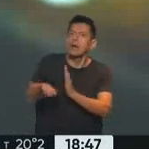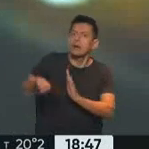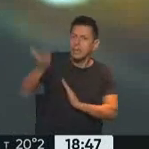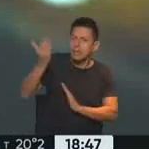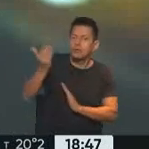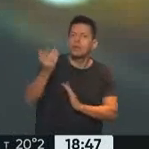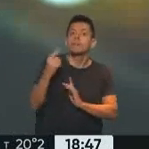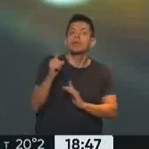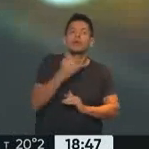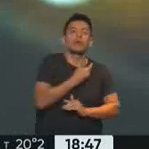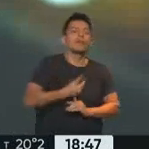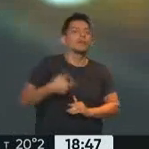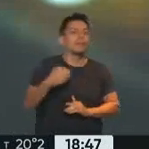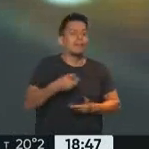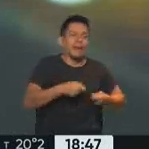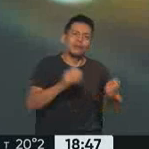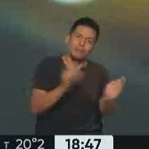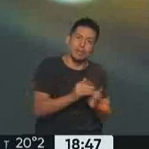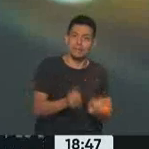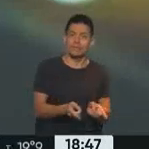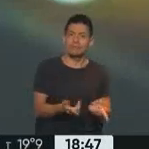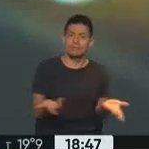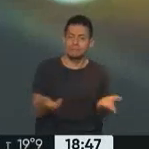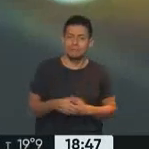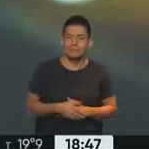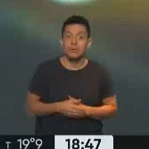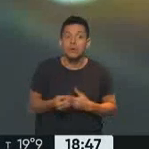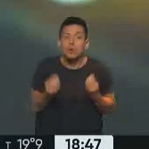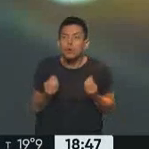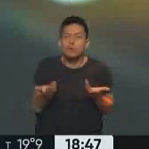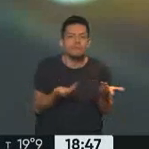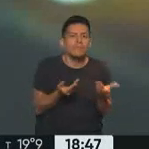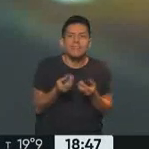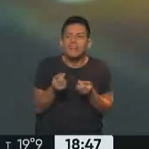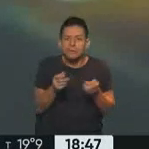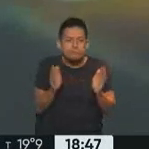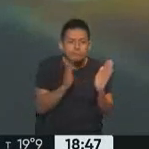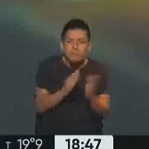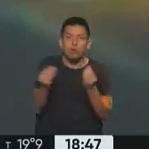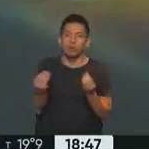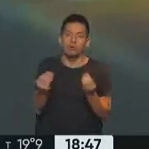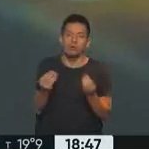otro lado el gobierno tiene que reducir gastos. Habrá que ver cómo se redistribuye el dinero de manera tal de no sufrir un tarifazo, ¿no?